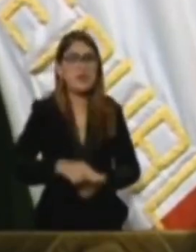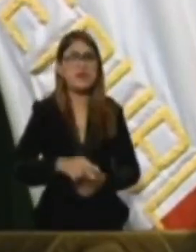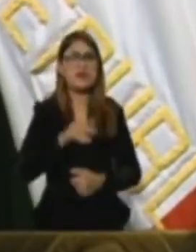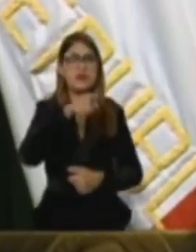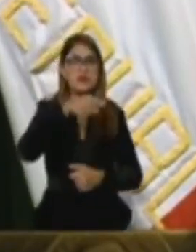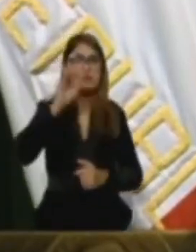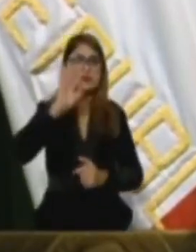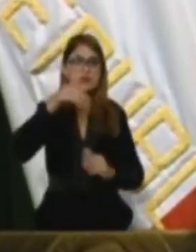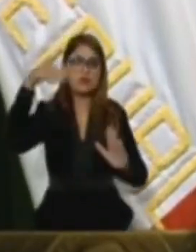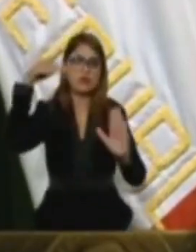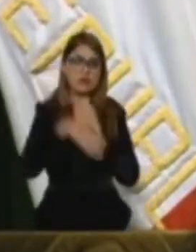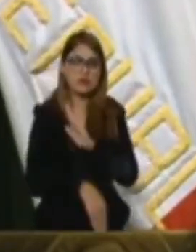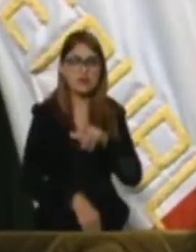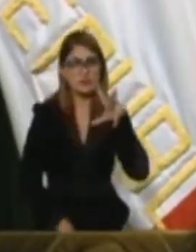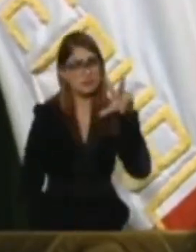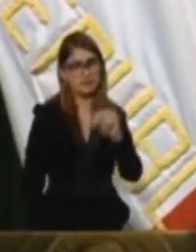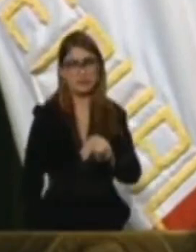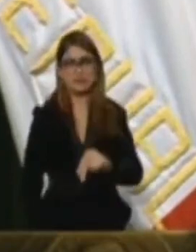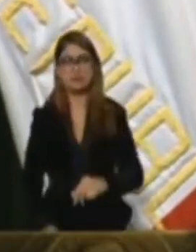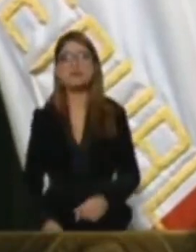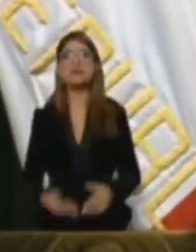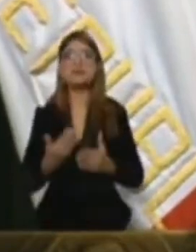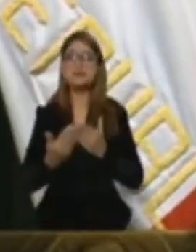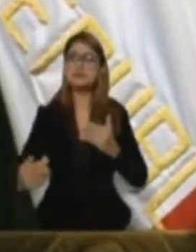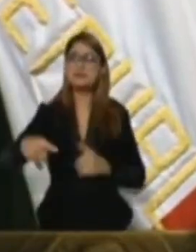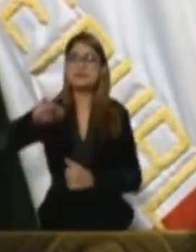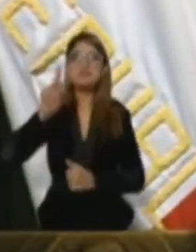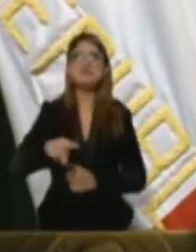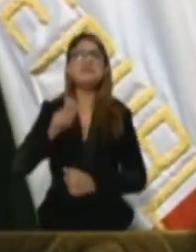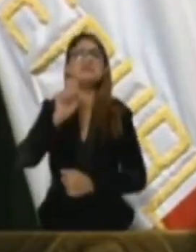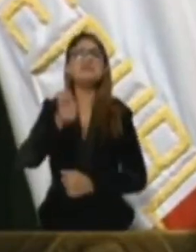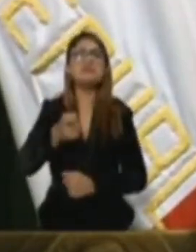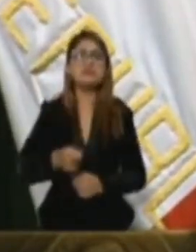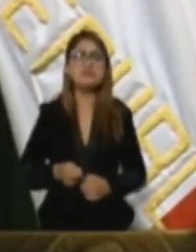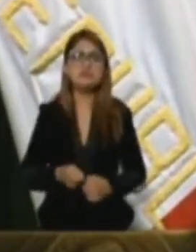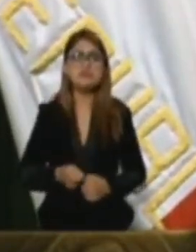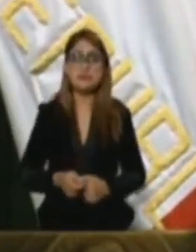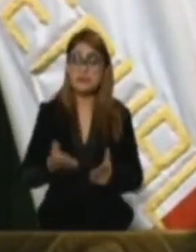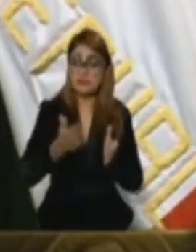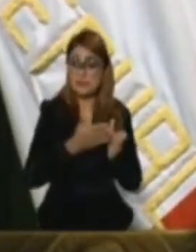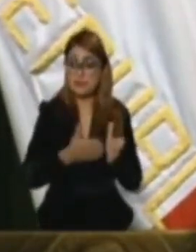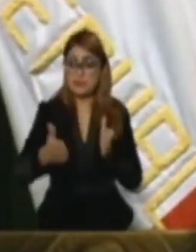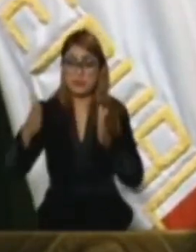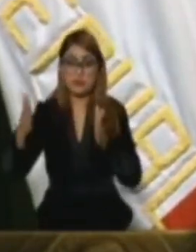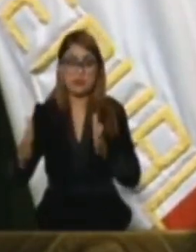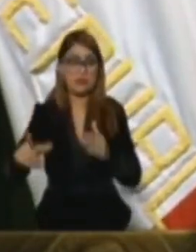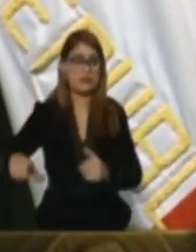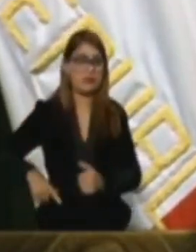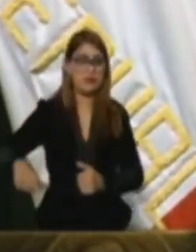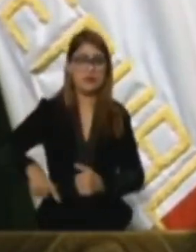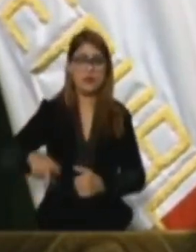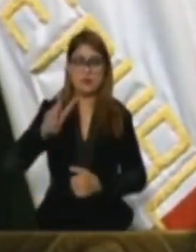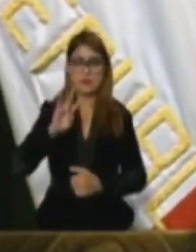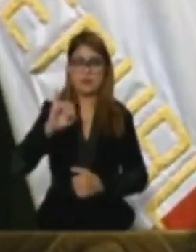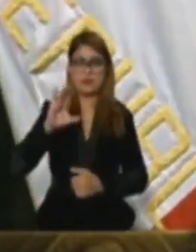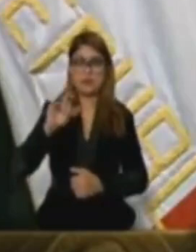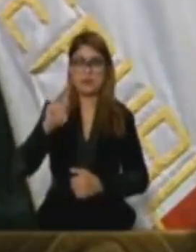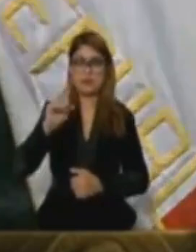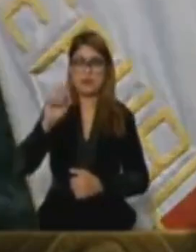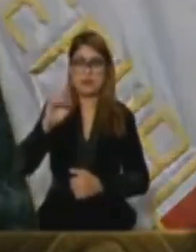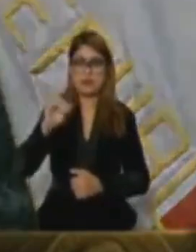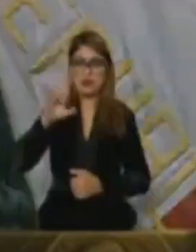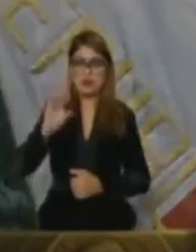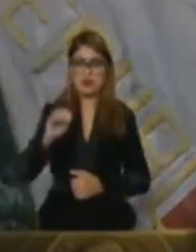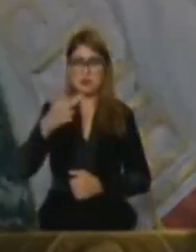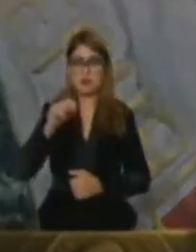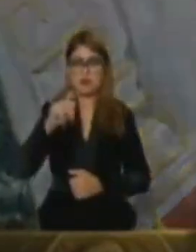que se abre a sus pies. La verdad es esta. Durante el gobierno de don Victoriano Huerta no solamente no se ha